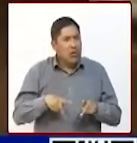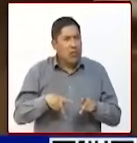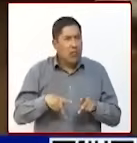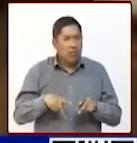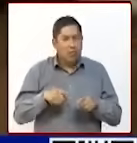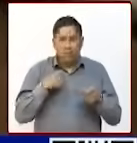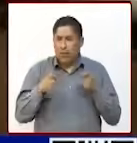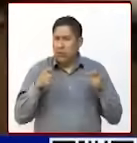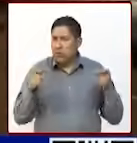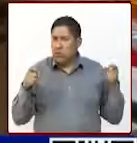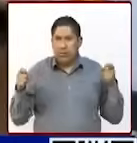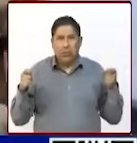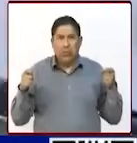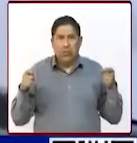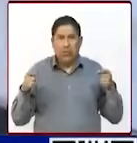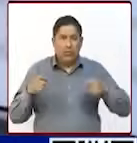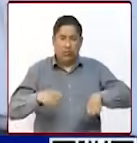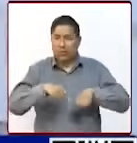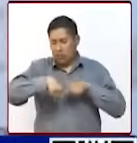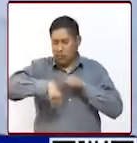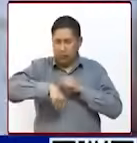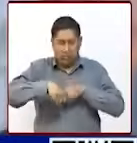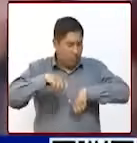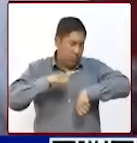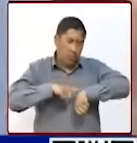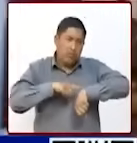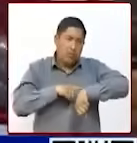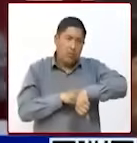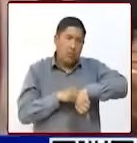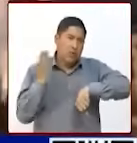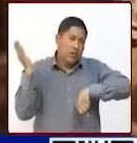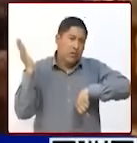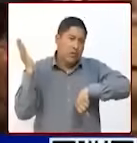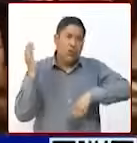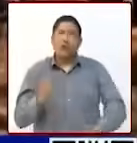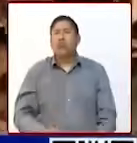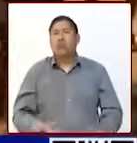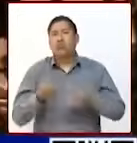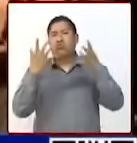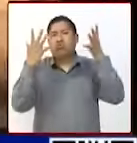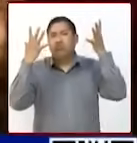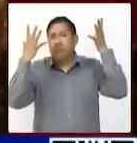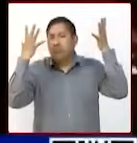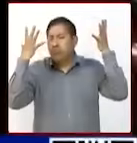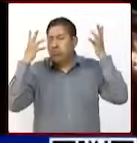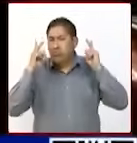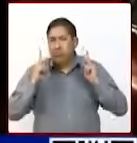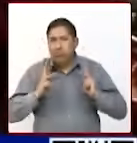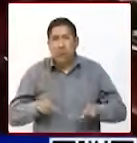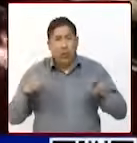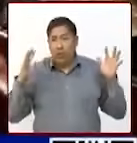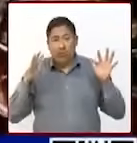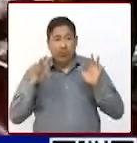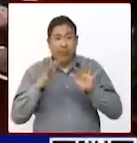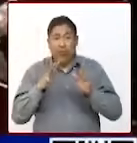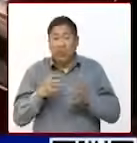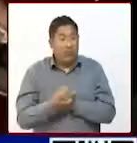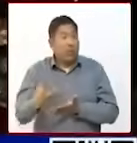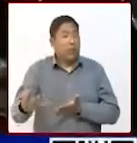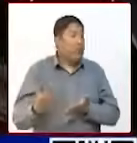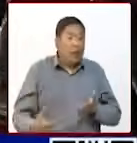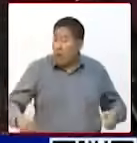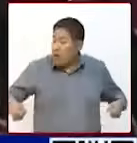auto de buen gobierno, a esta hora de la noche existe bastante afluencia de personas quienes están haciendo sus compras de último